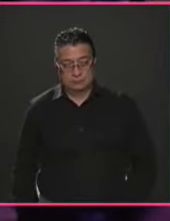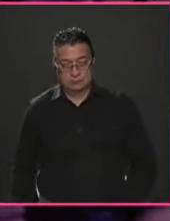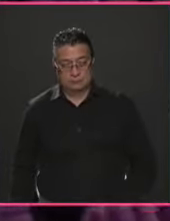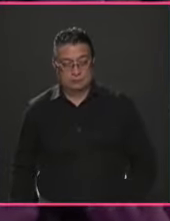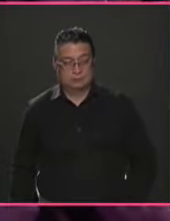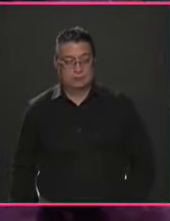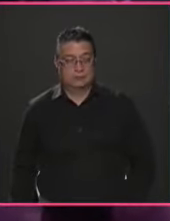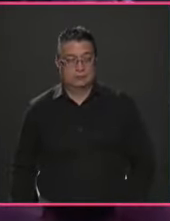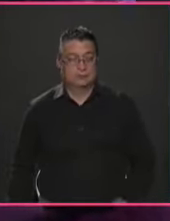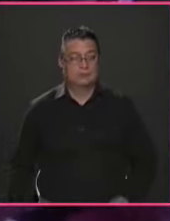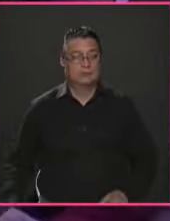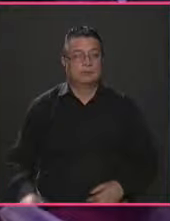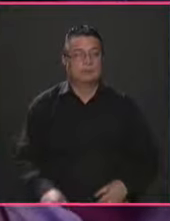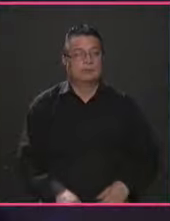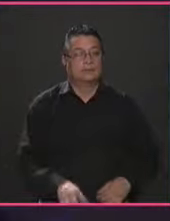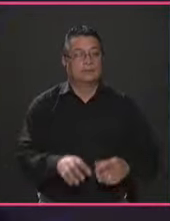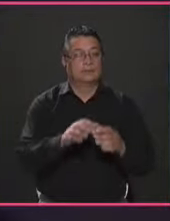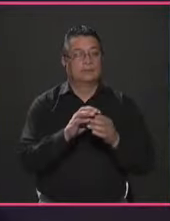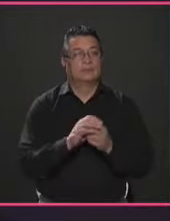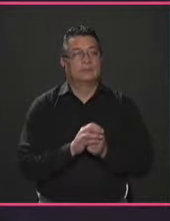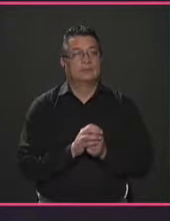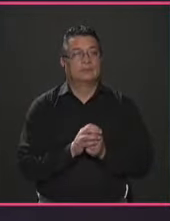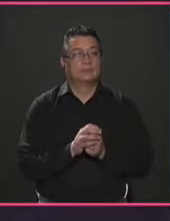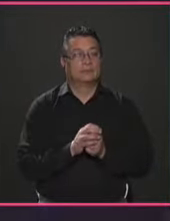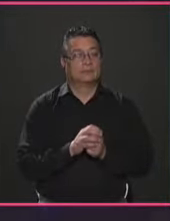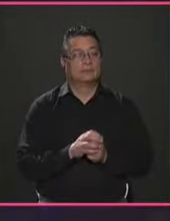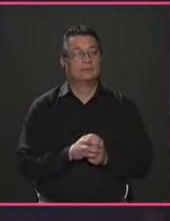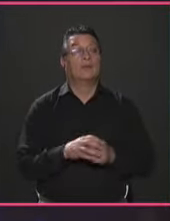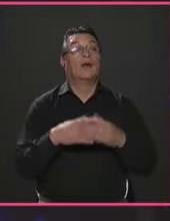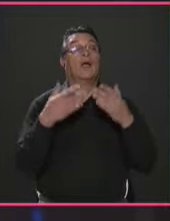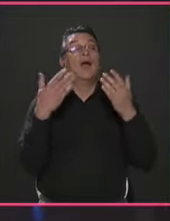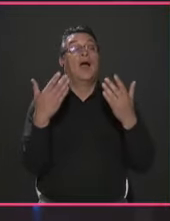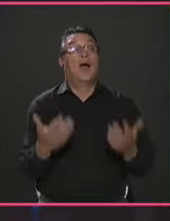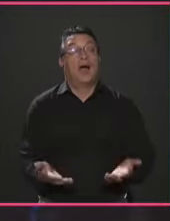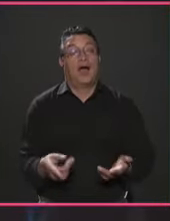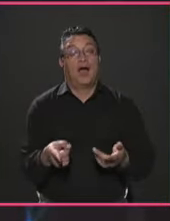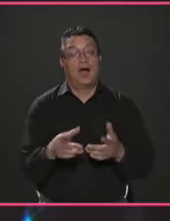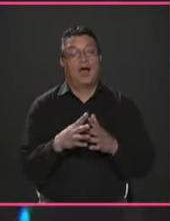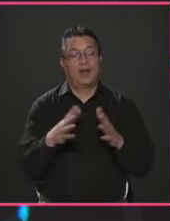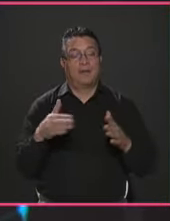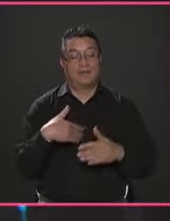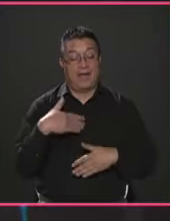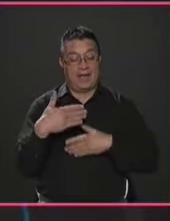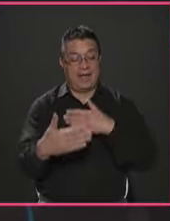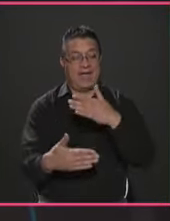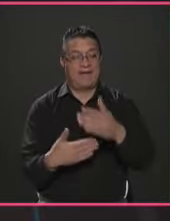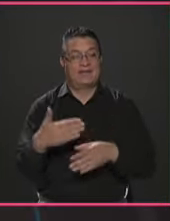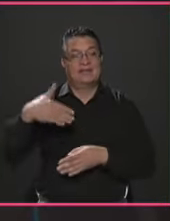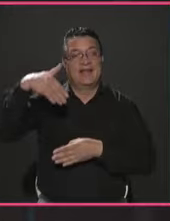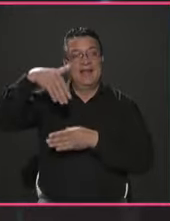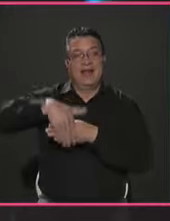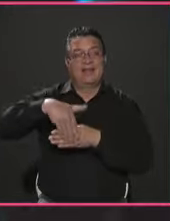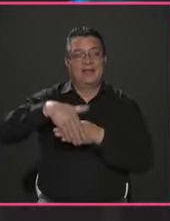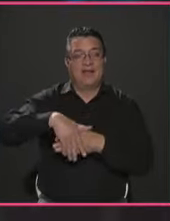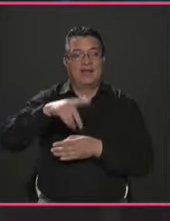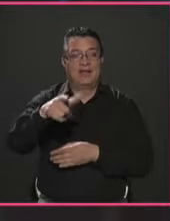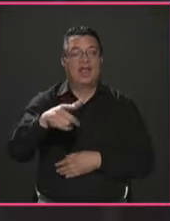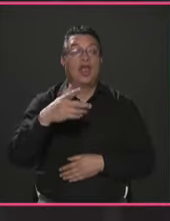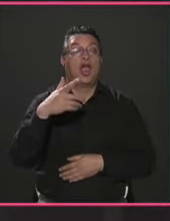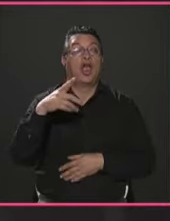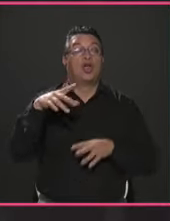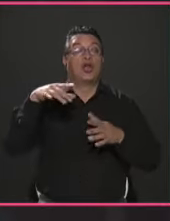you so estamos avanzando en la tarde del Congreso de futuro